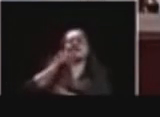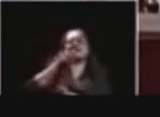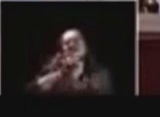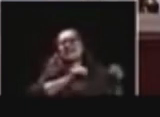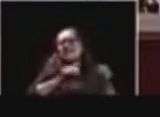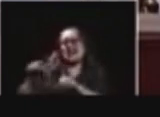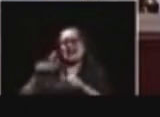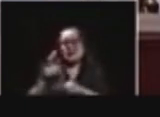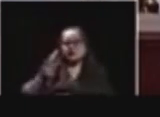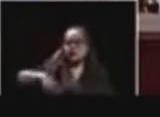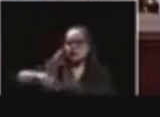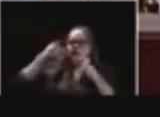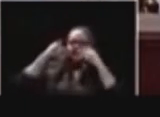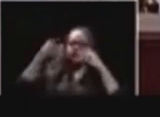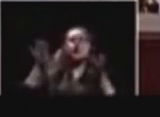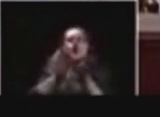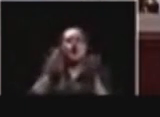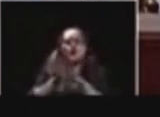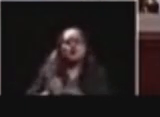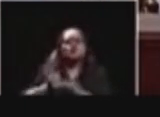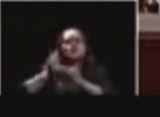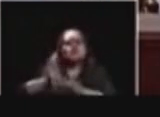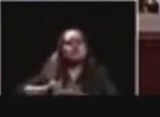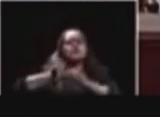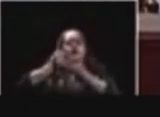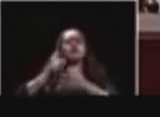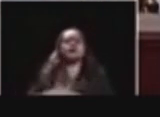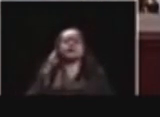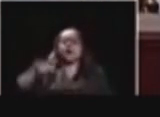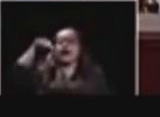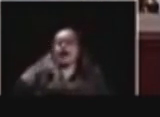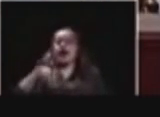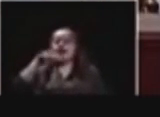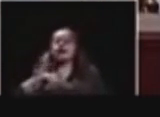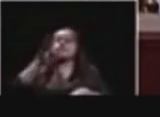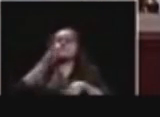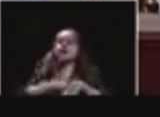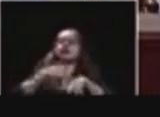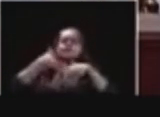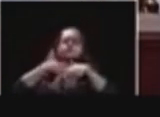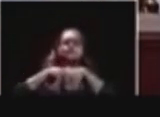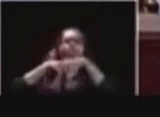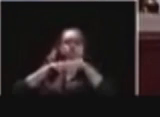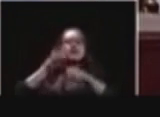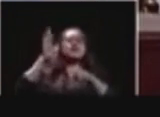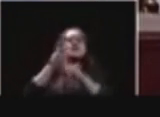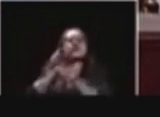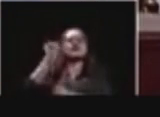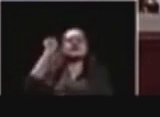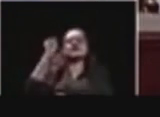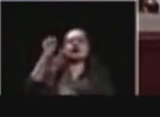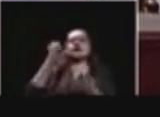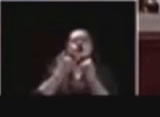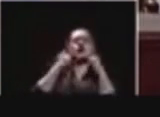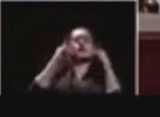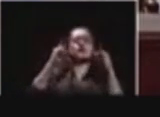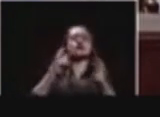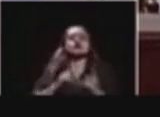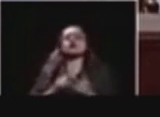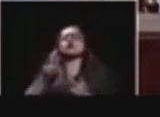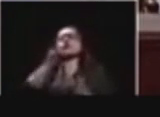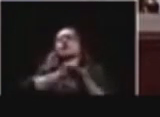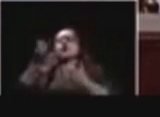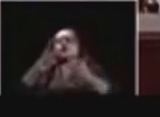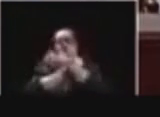víctimas de los sismos. Ciudad partícipe de movilizaciones por la defensa del sindicalismo independiente y el derecho a